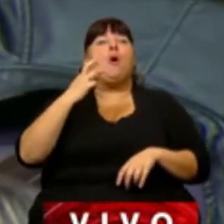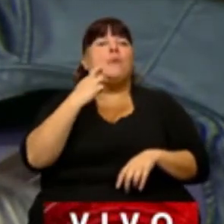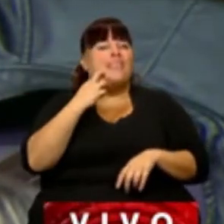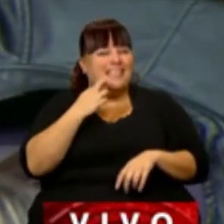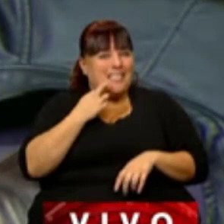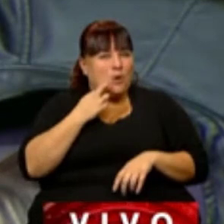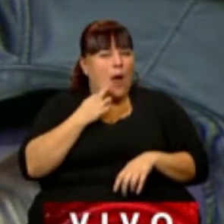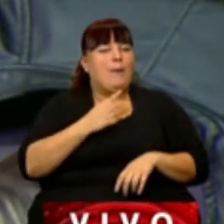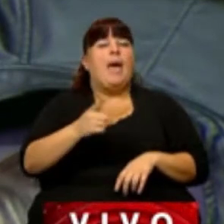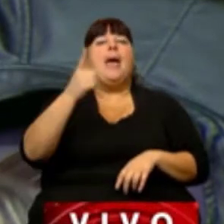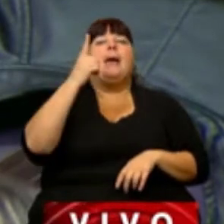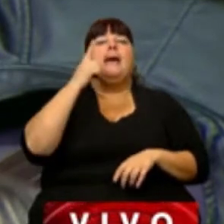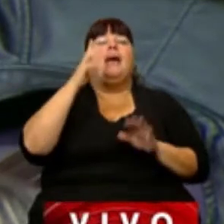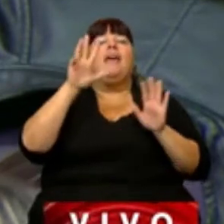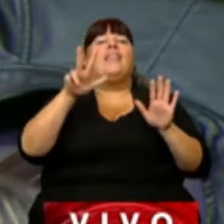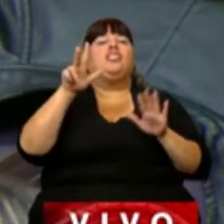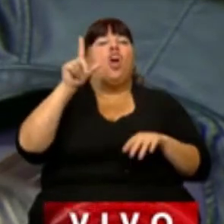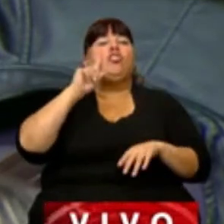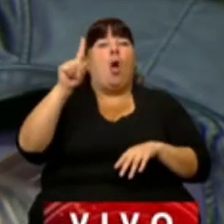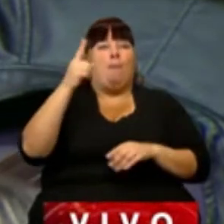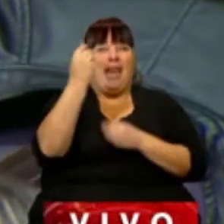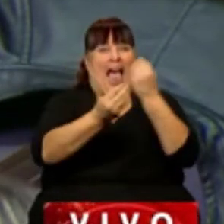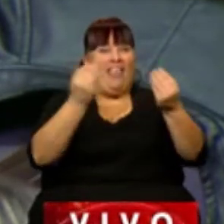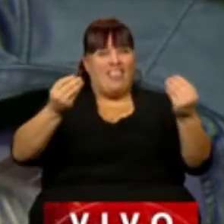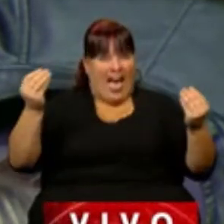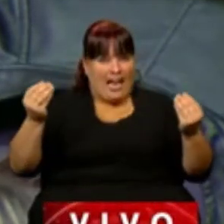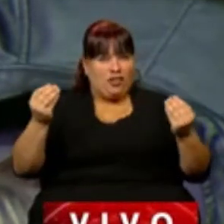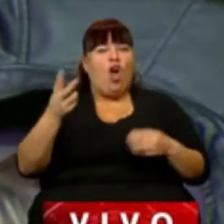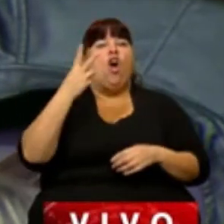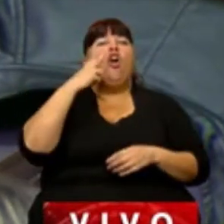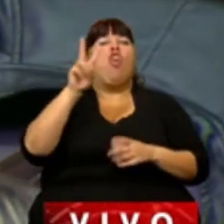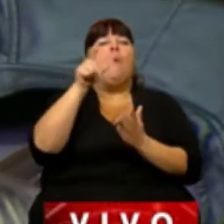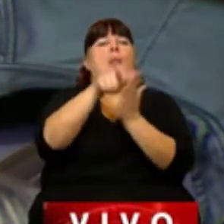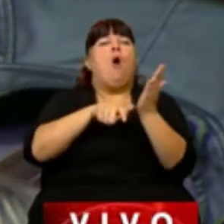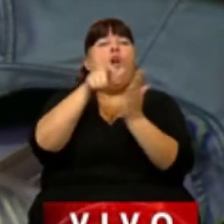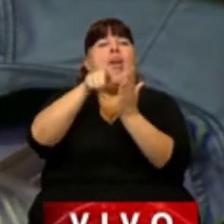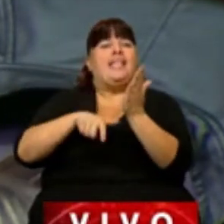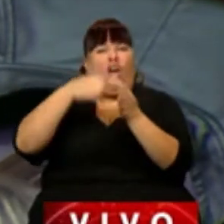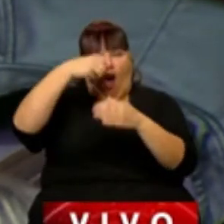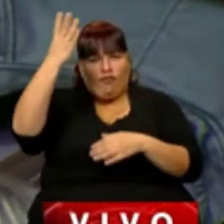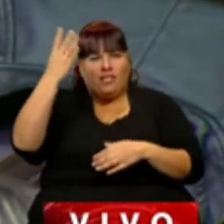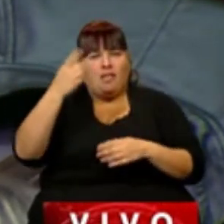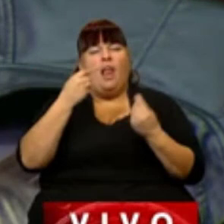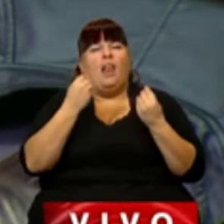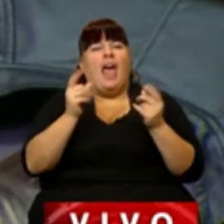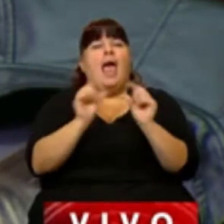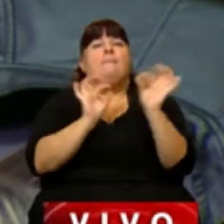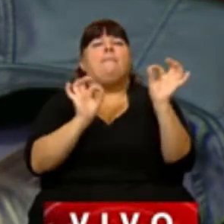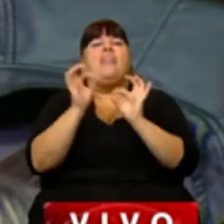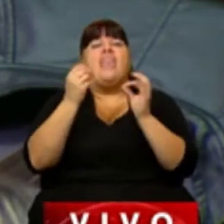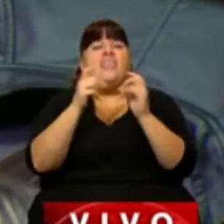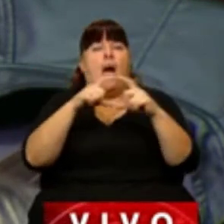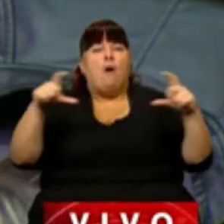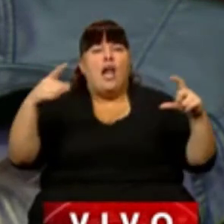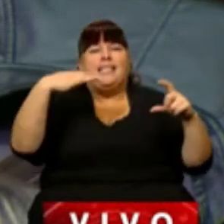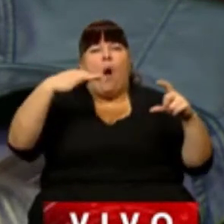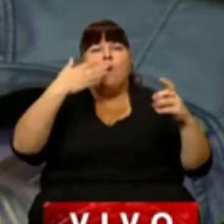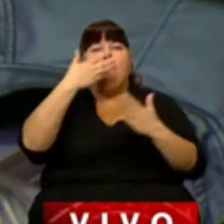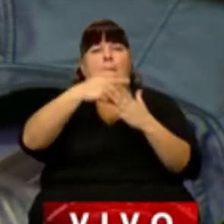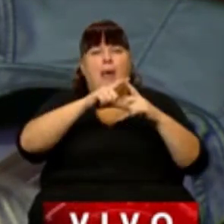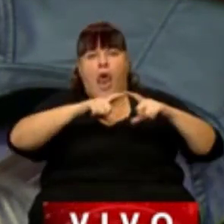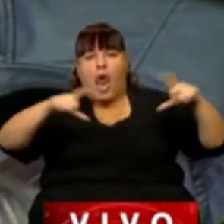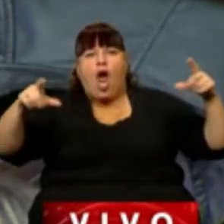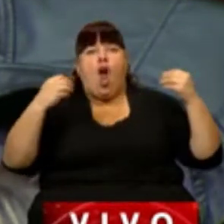2019, 18.000 candidatos, 2.000 boletas oficializadas. ¿Me dicen de qué tamaño va a ser la boleta única